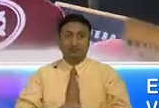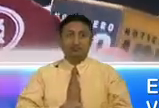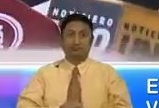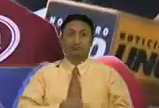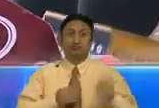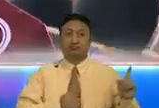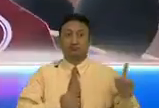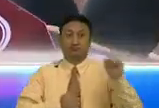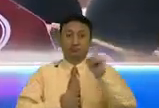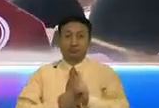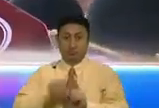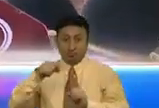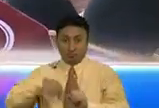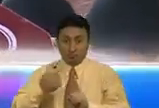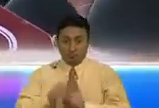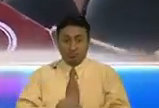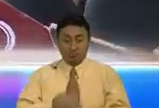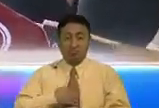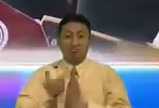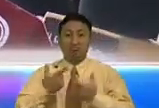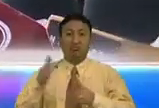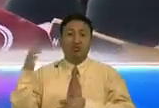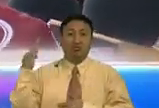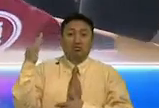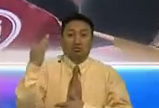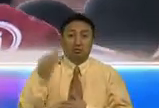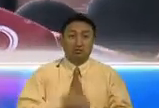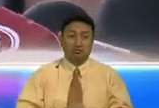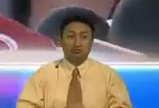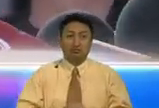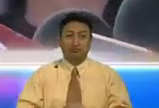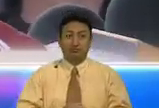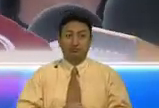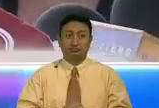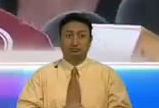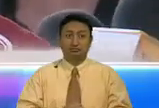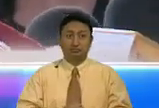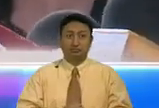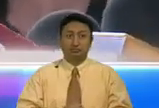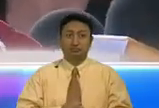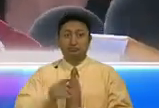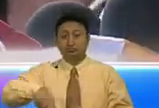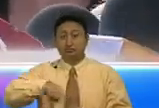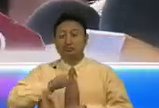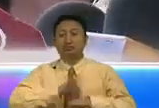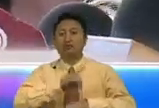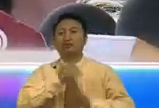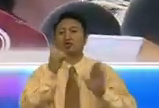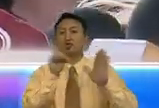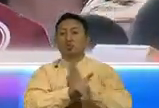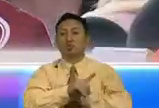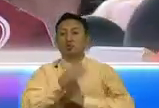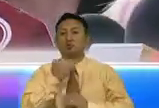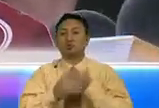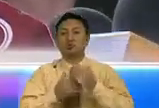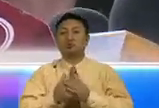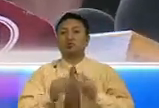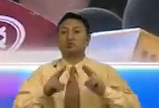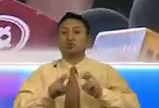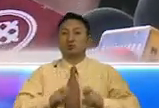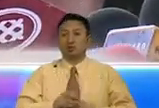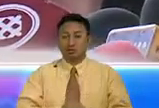la versión libre y voluntaria en esta, atendiendo esta malhadada denuncia en el proceso de investigación que